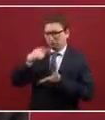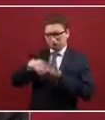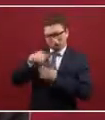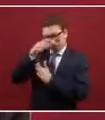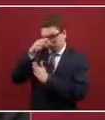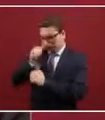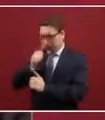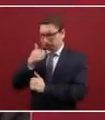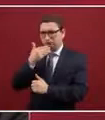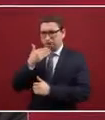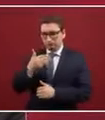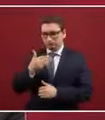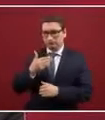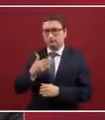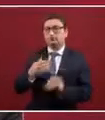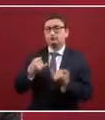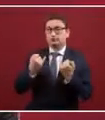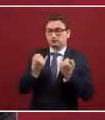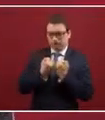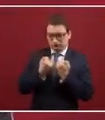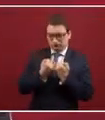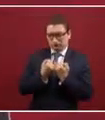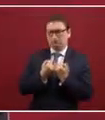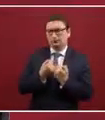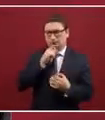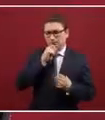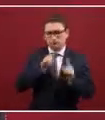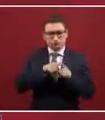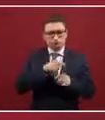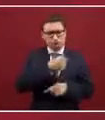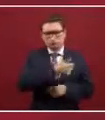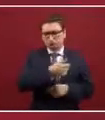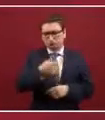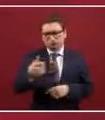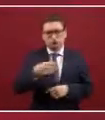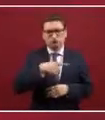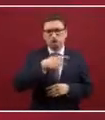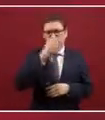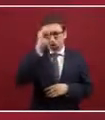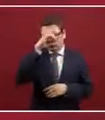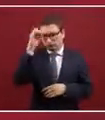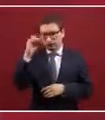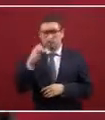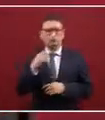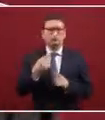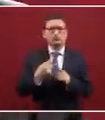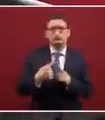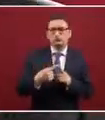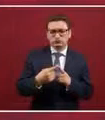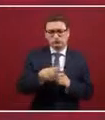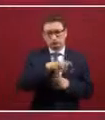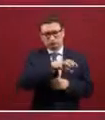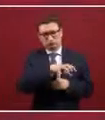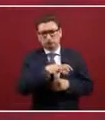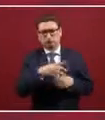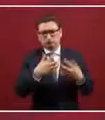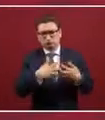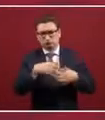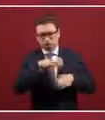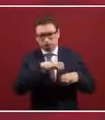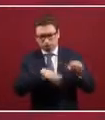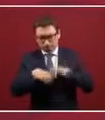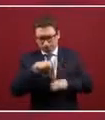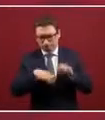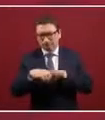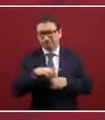Y se está escuchando la opinión de todos, de empresarios, de